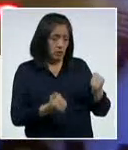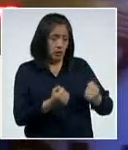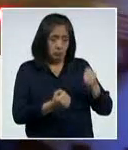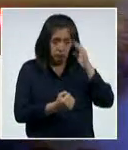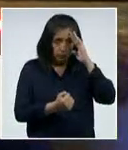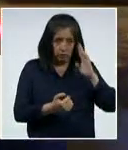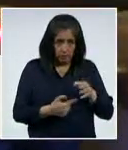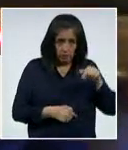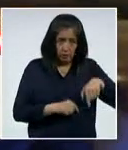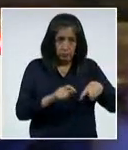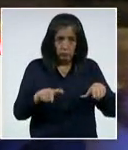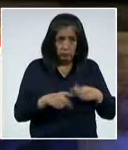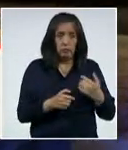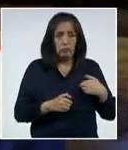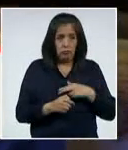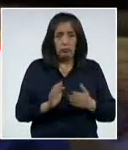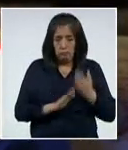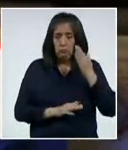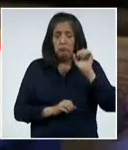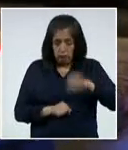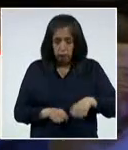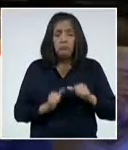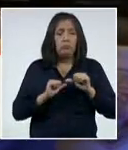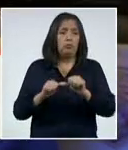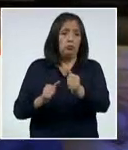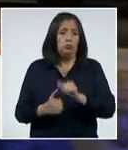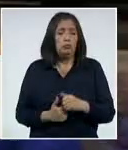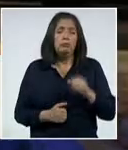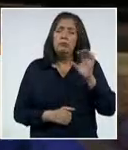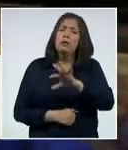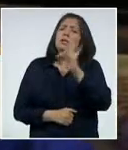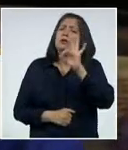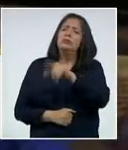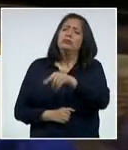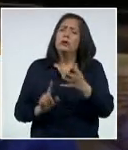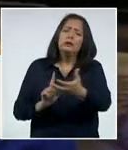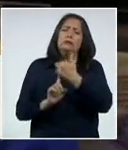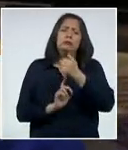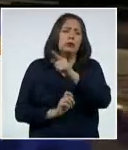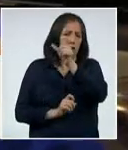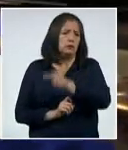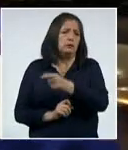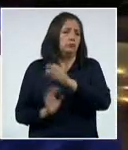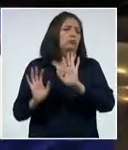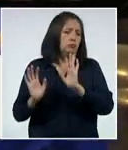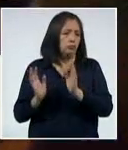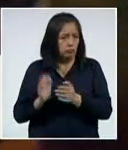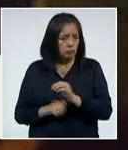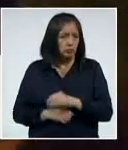zona, vamos a continuar para la ubicación y captura de este presunto